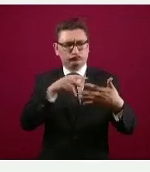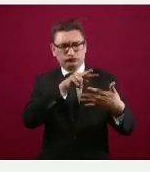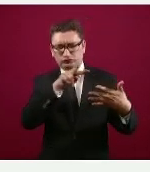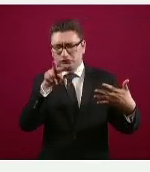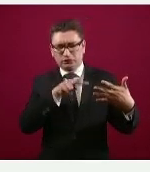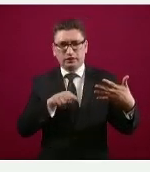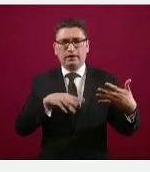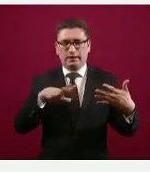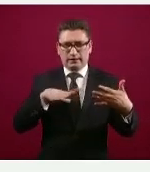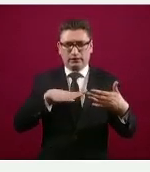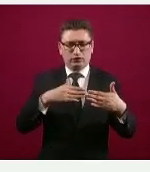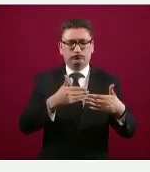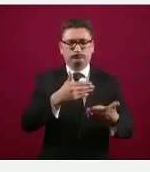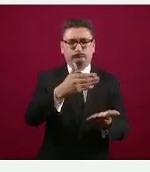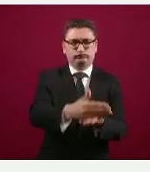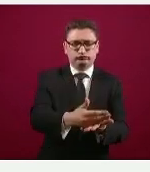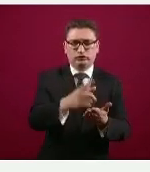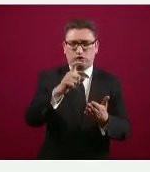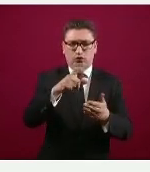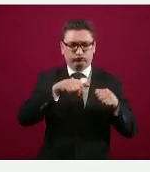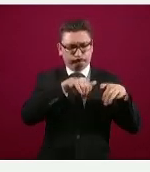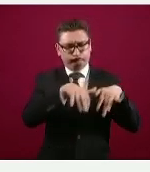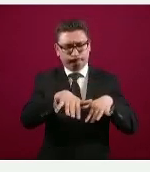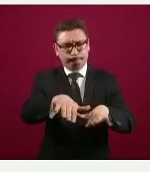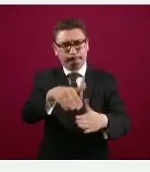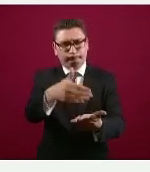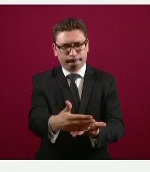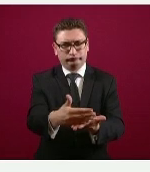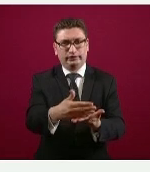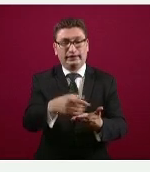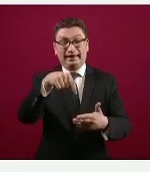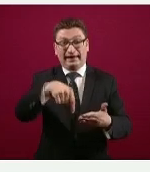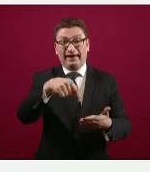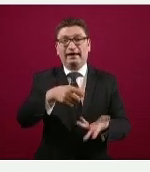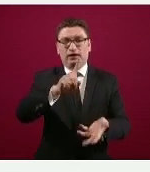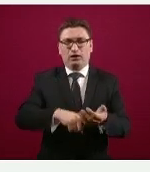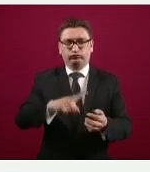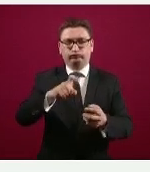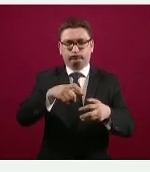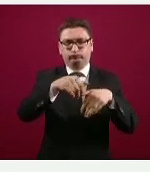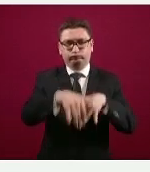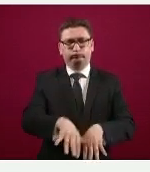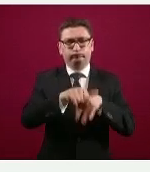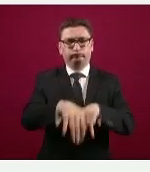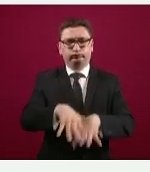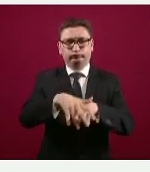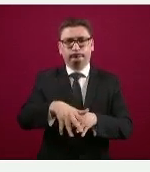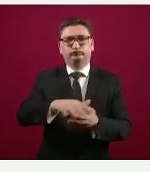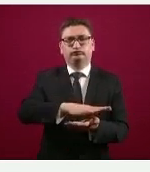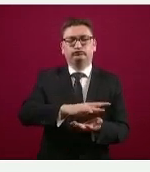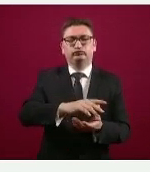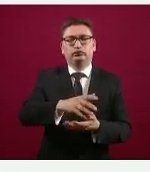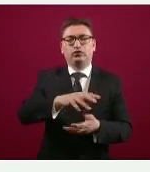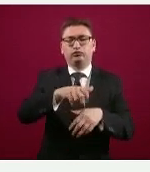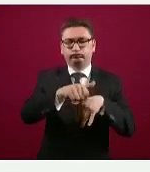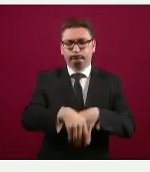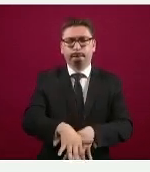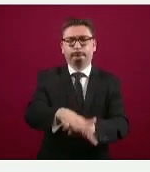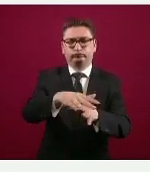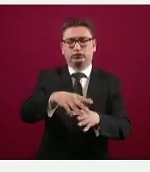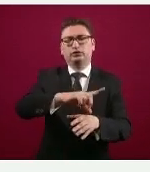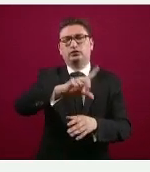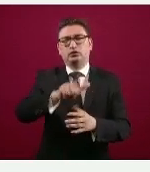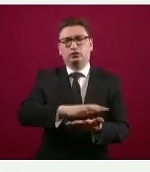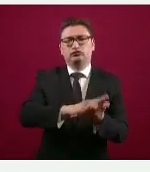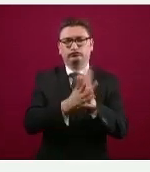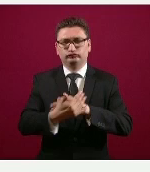de presas y en algunas presas que generan energía eléctrica ya tenemos problemas de falta de agua, en otros